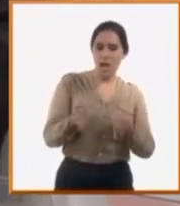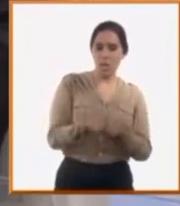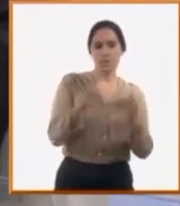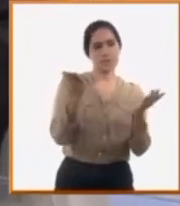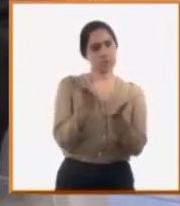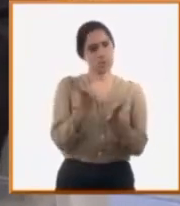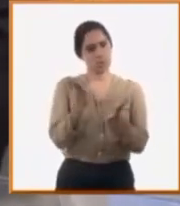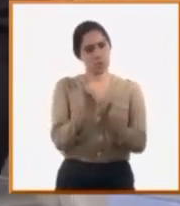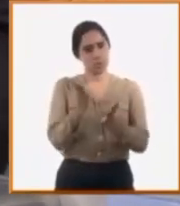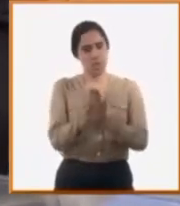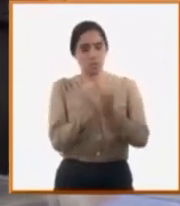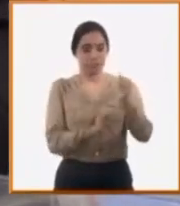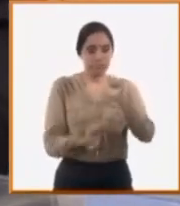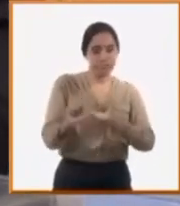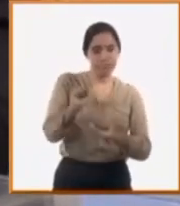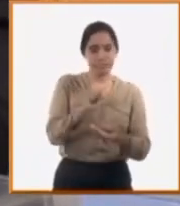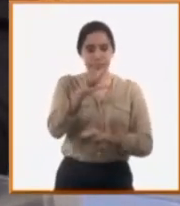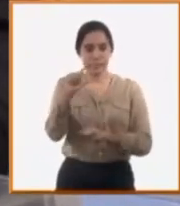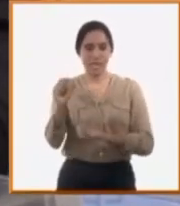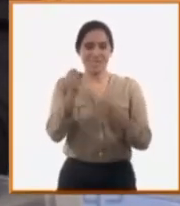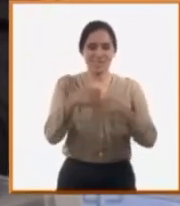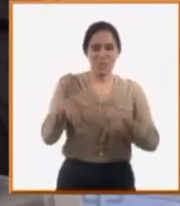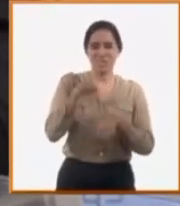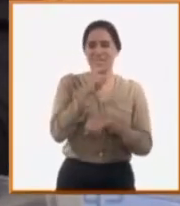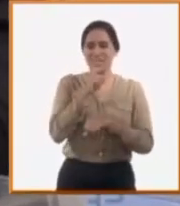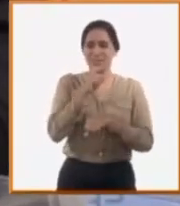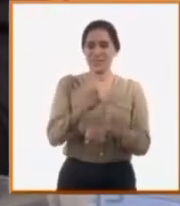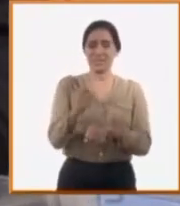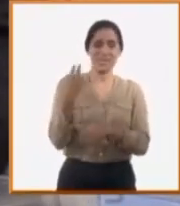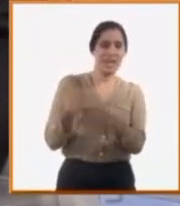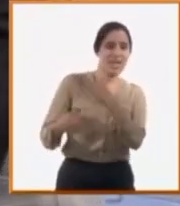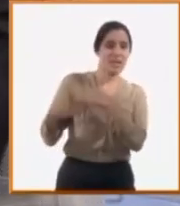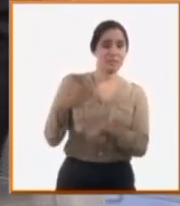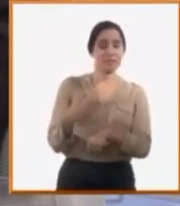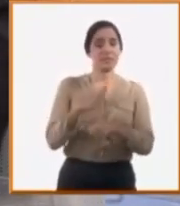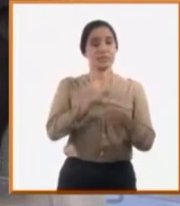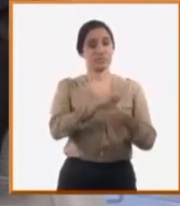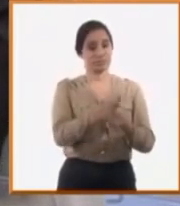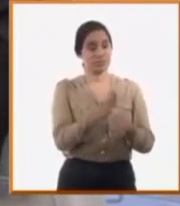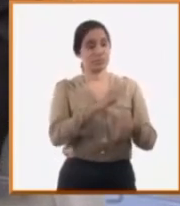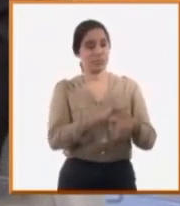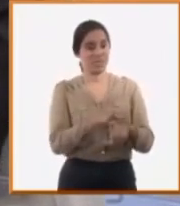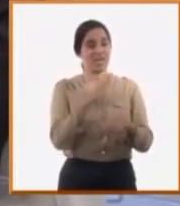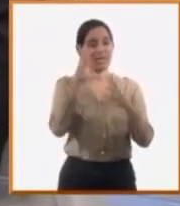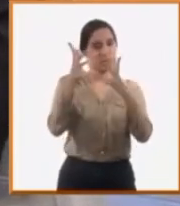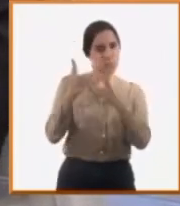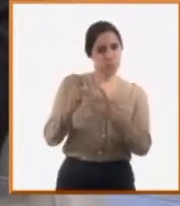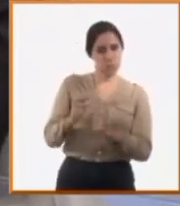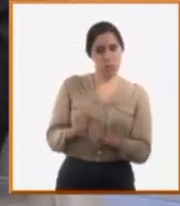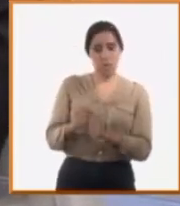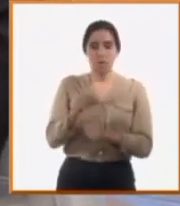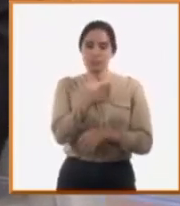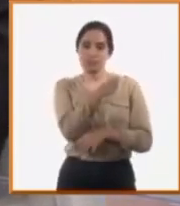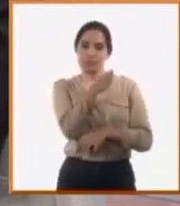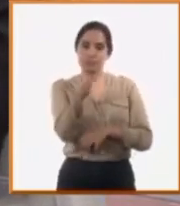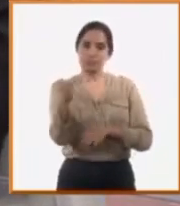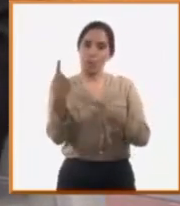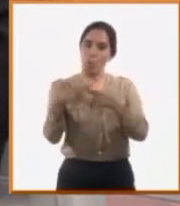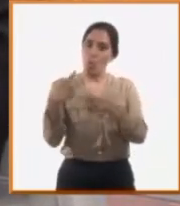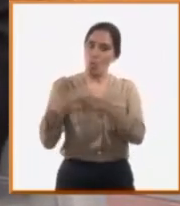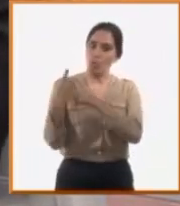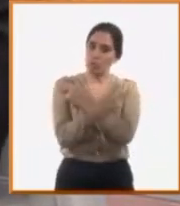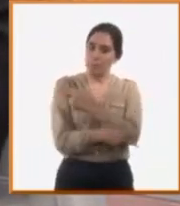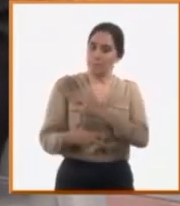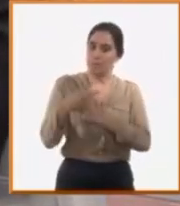o pasados los momentos más críticos de la pandemia ha tenido muchos resultados nuestros recorridos nuestras visitas algunos países han tenido una